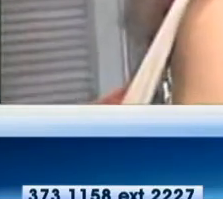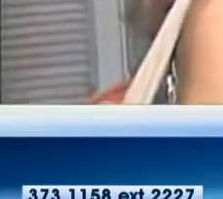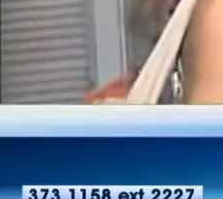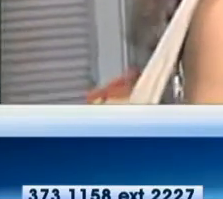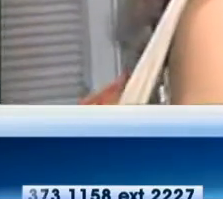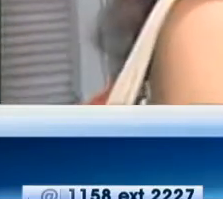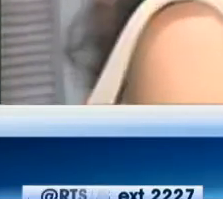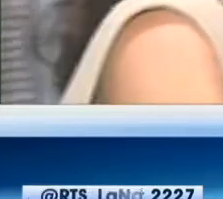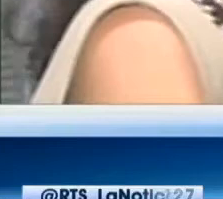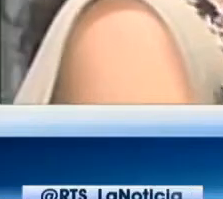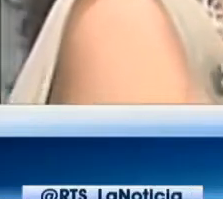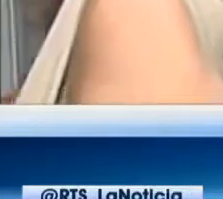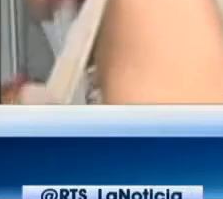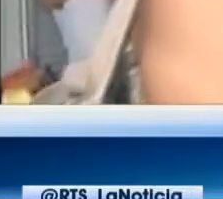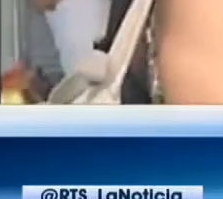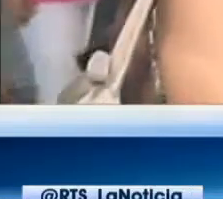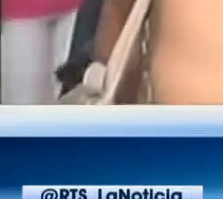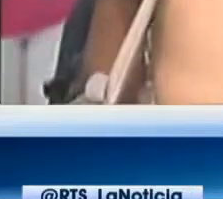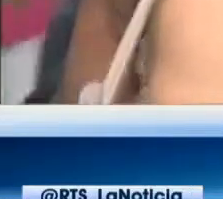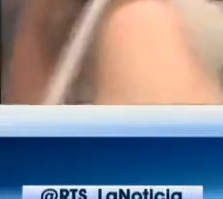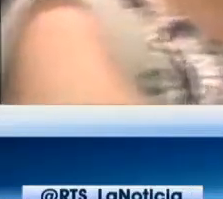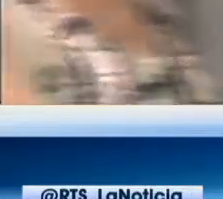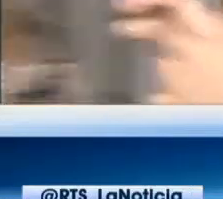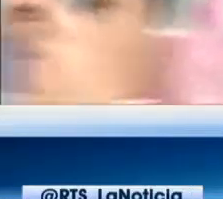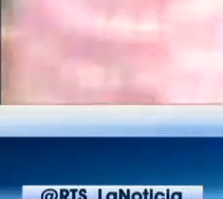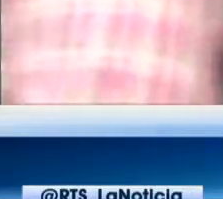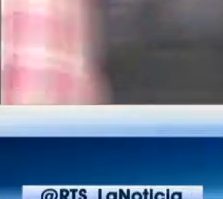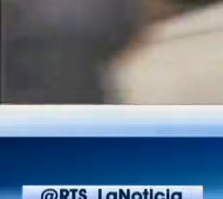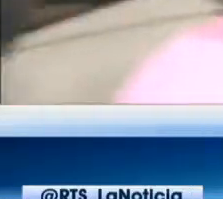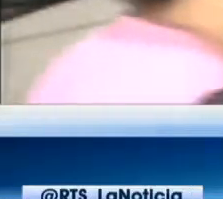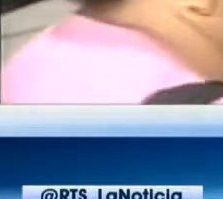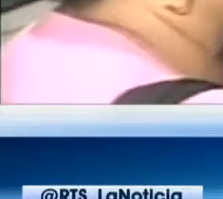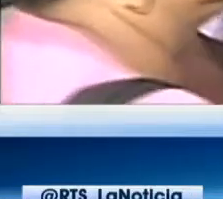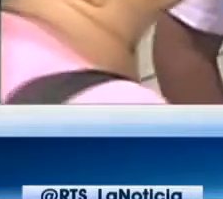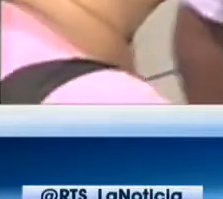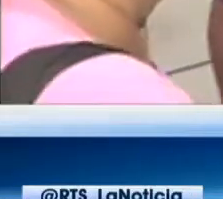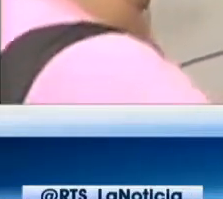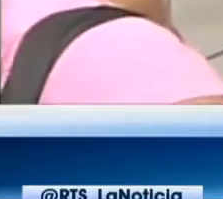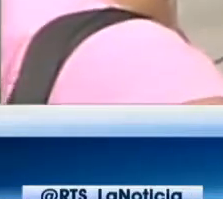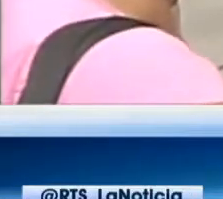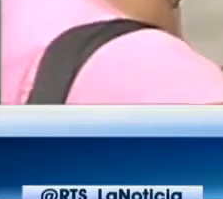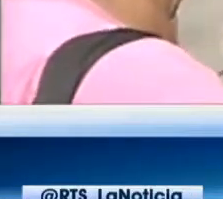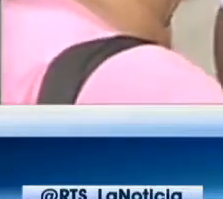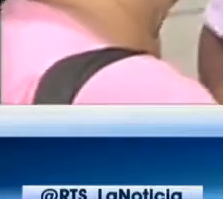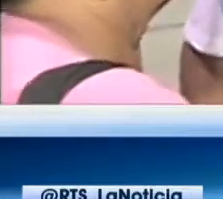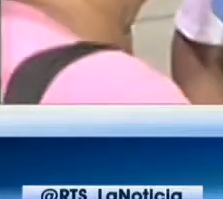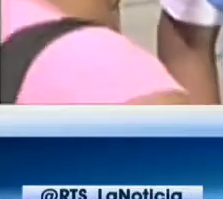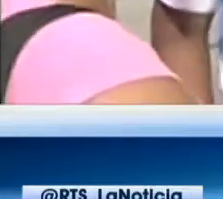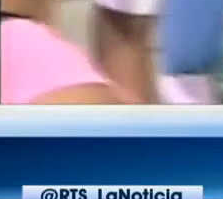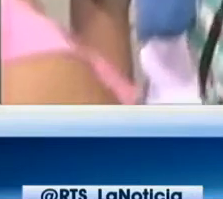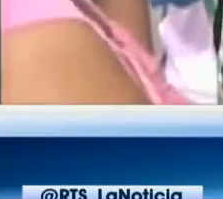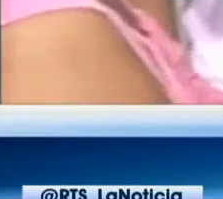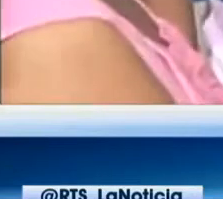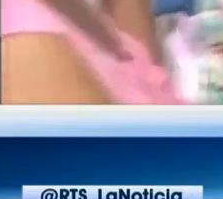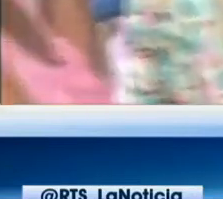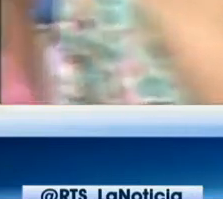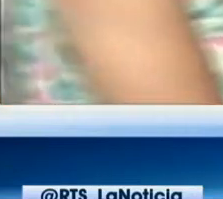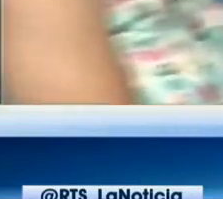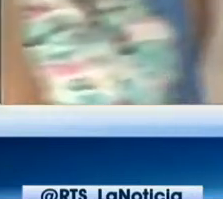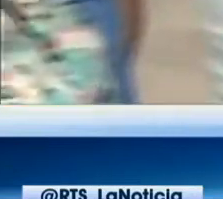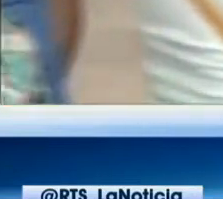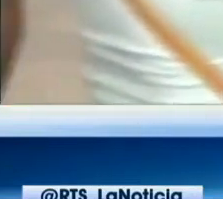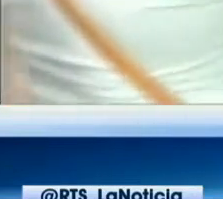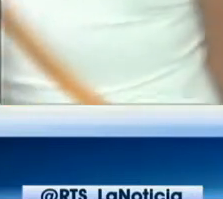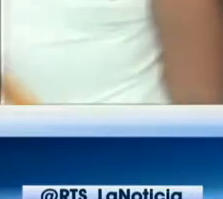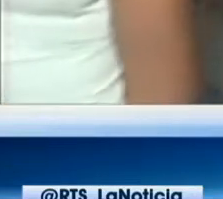enemigos? Así es. ¿Ama a tu enemigo también? Ese? Para que sea. Muy bien, gracias, amiga. Estamos en las oficinas de la